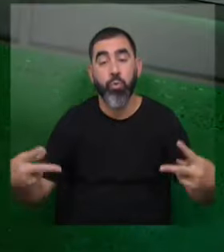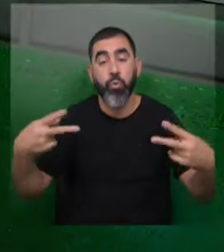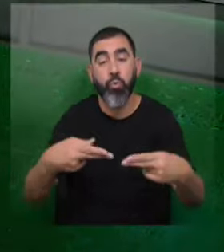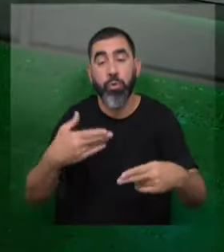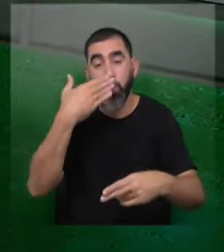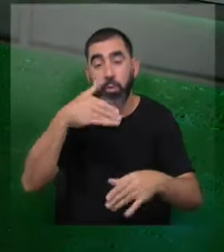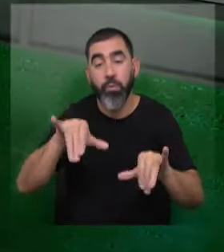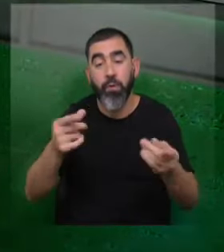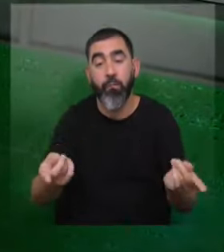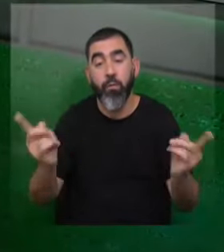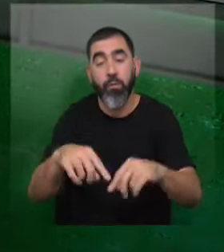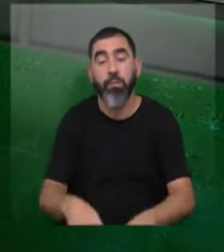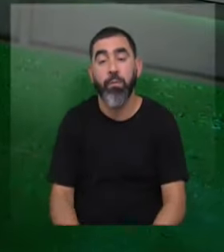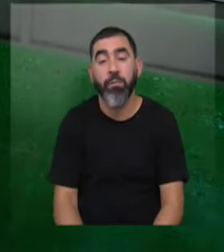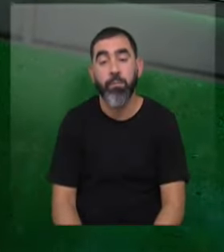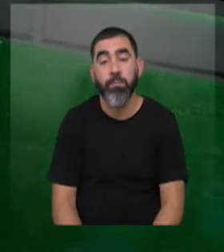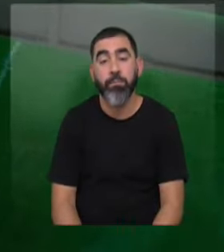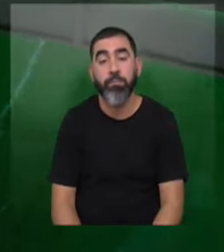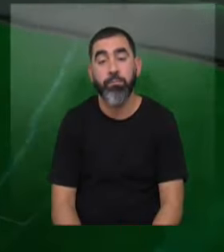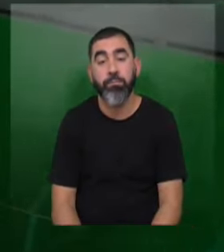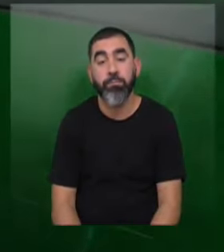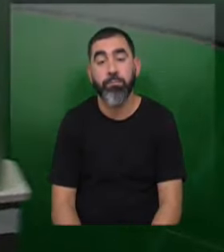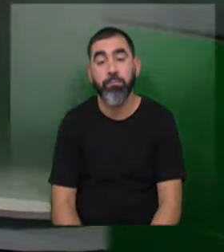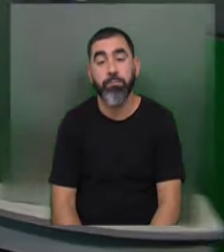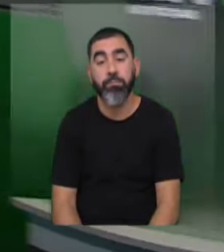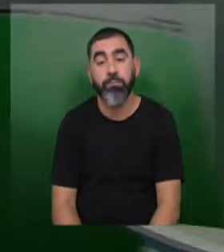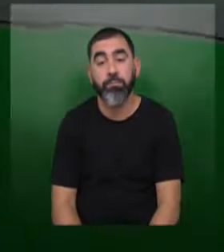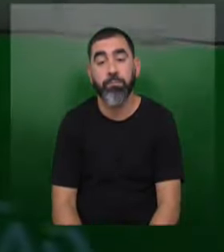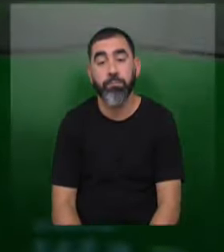Hacemos la última pausa y volvemos enseguida.